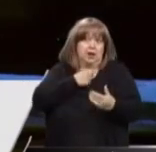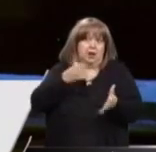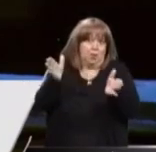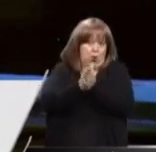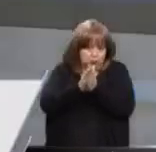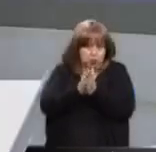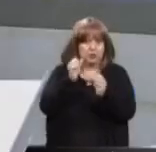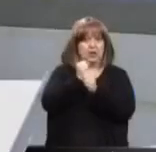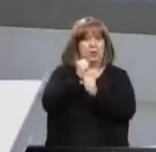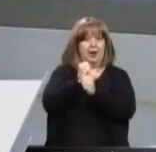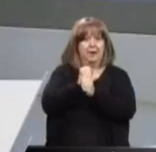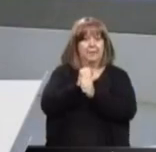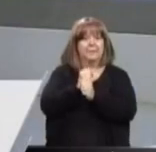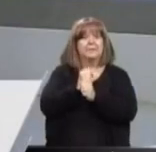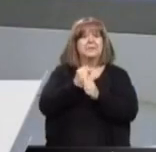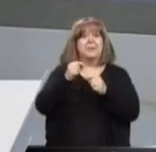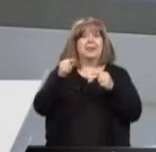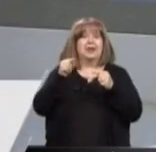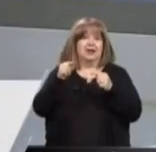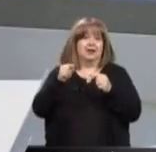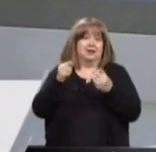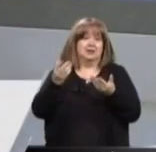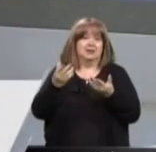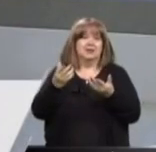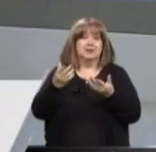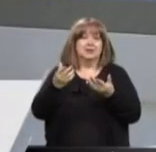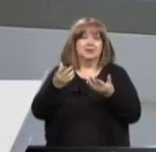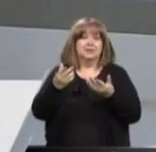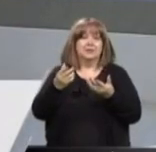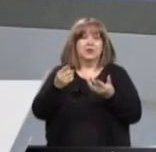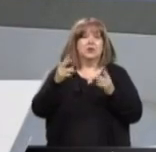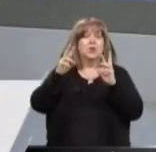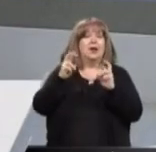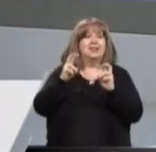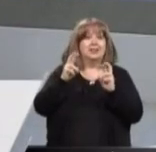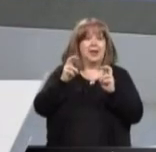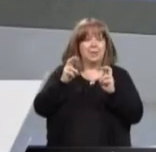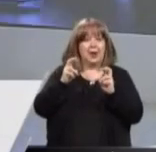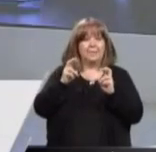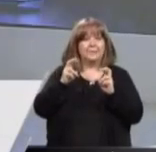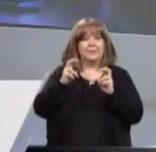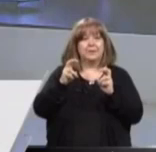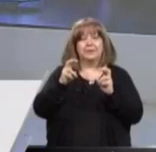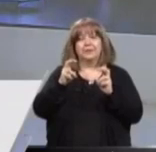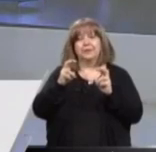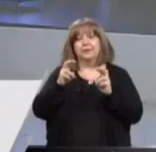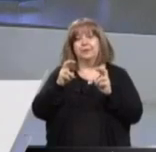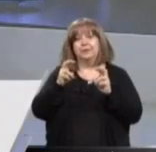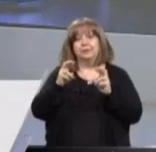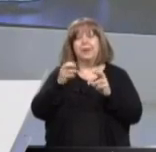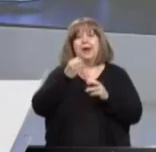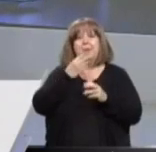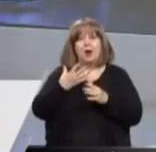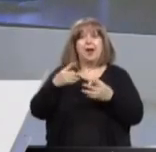también seguramente se va a referir sobre esto que ya se empezó a trascender, el tema de, en esta profundización, ¿no?, para